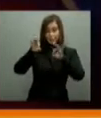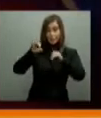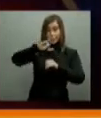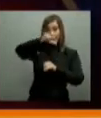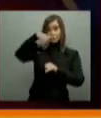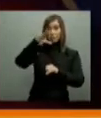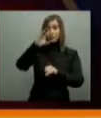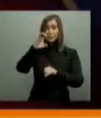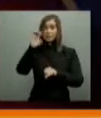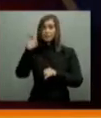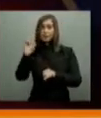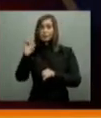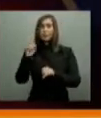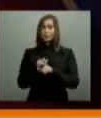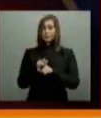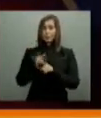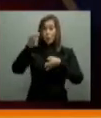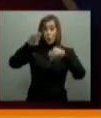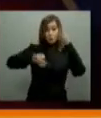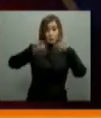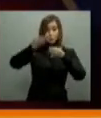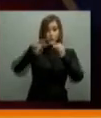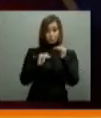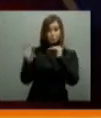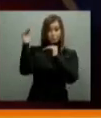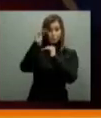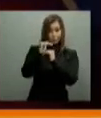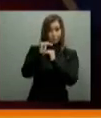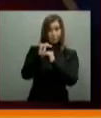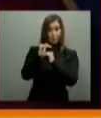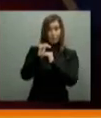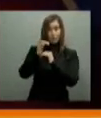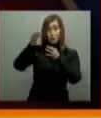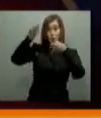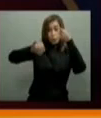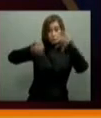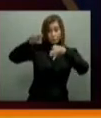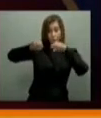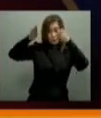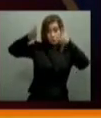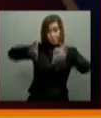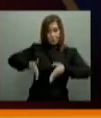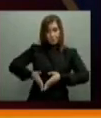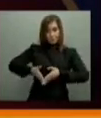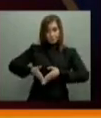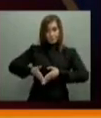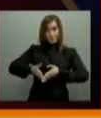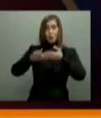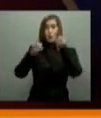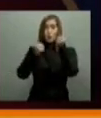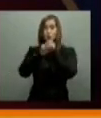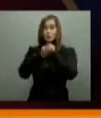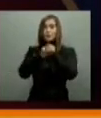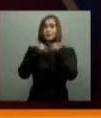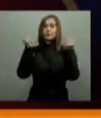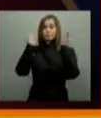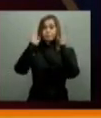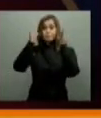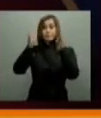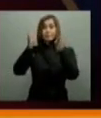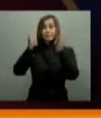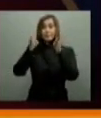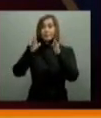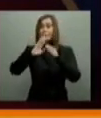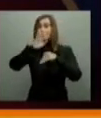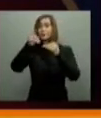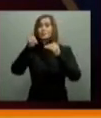vacunado en el mundo hay dijo una mentira hay una verdad no es cierto que nosotros tengamos una tasa de letalidad baja porque no tan contando los muertos